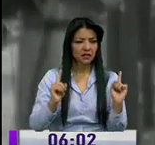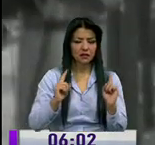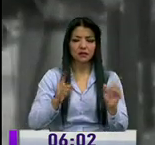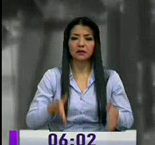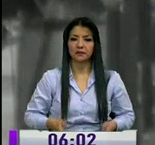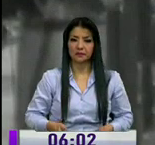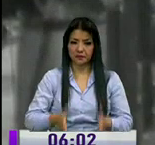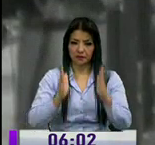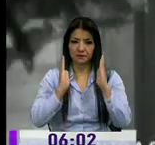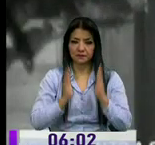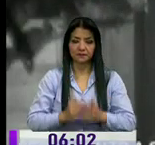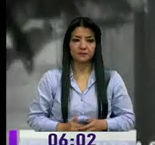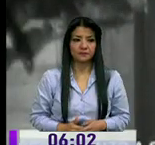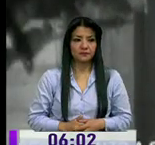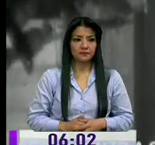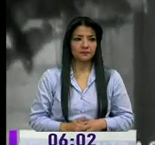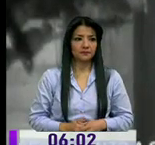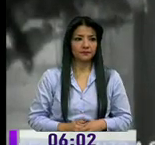vía pública.